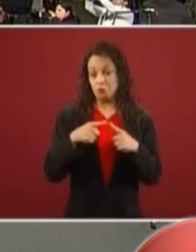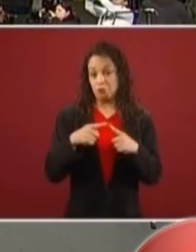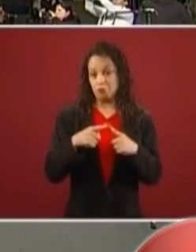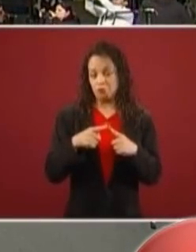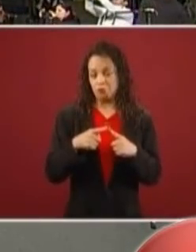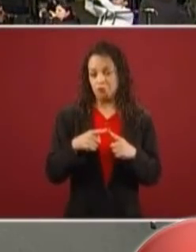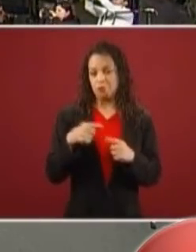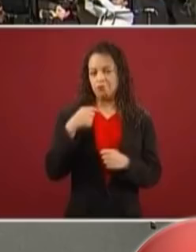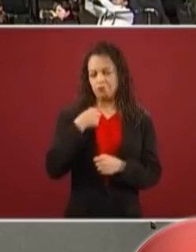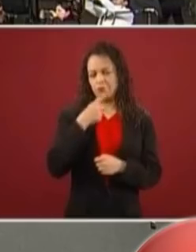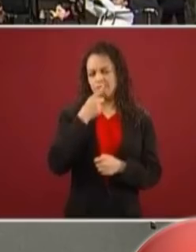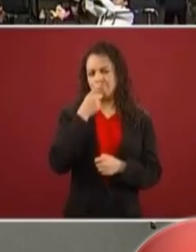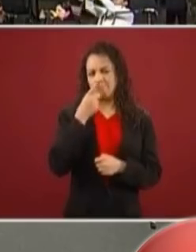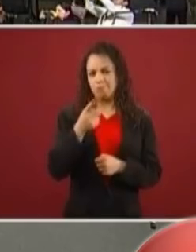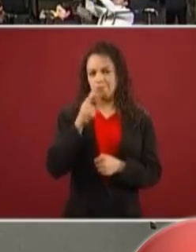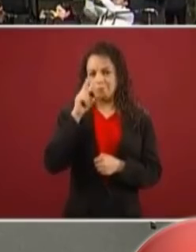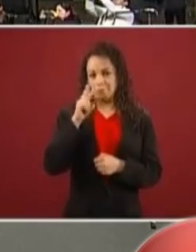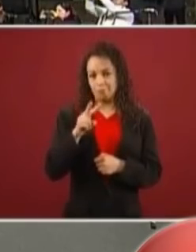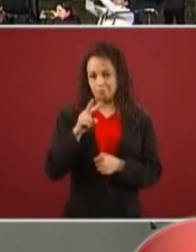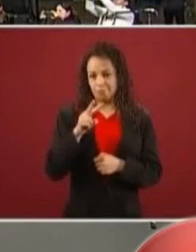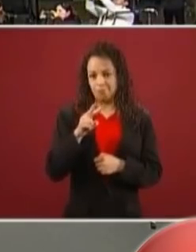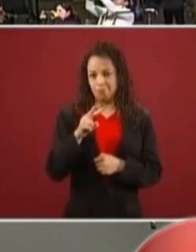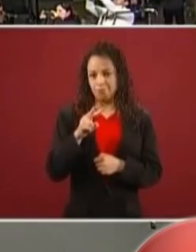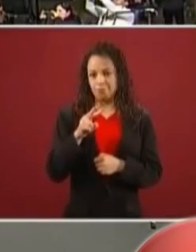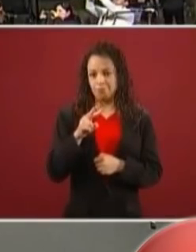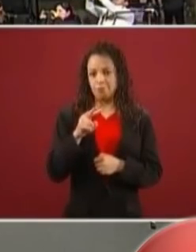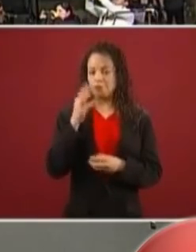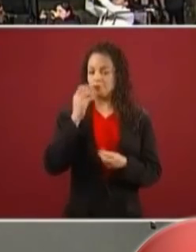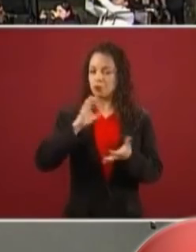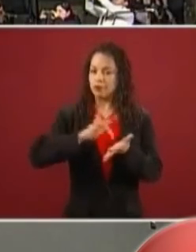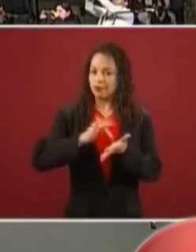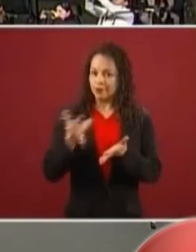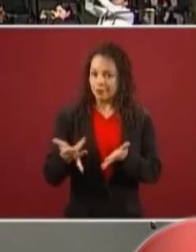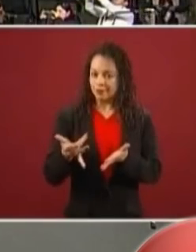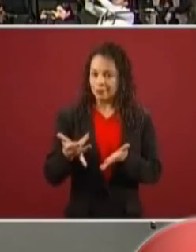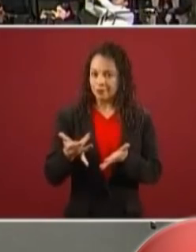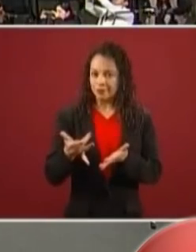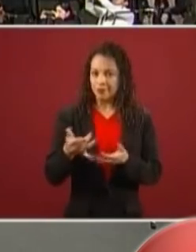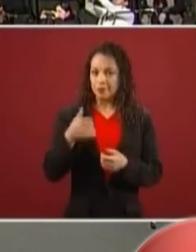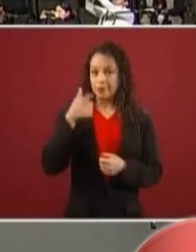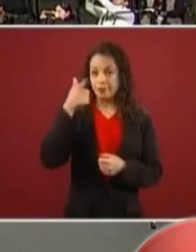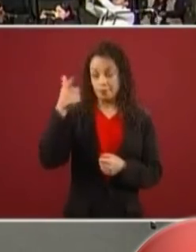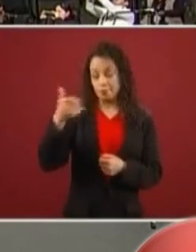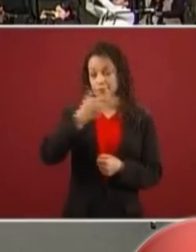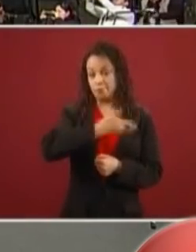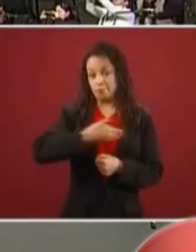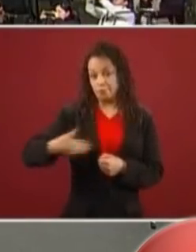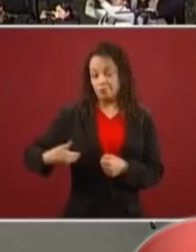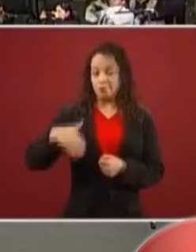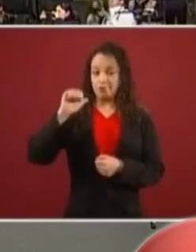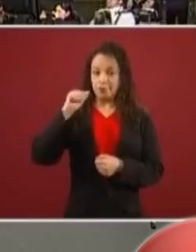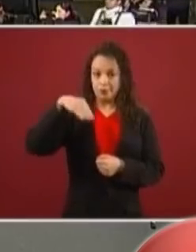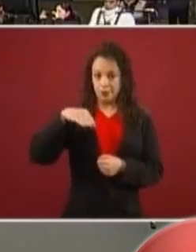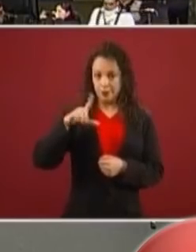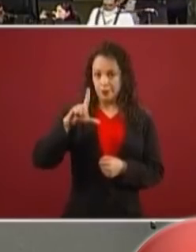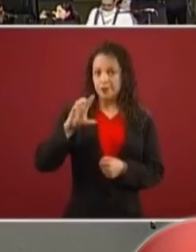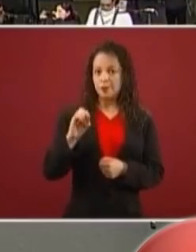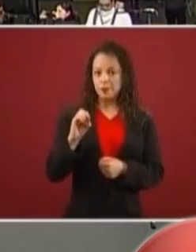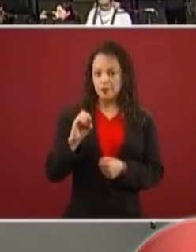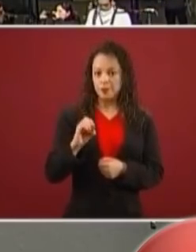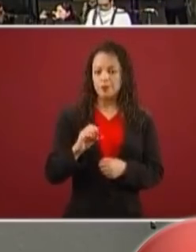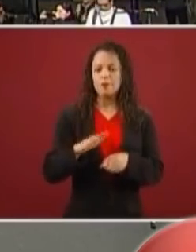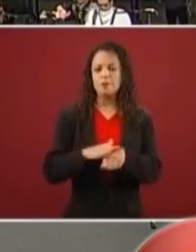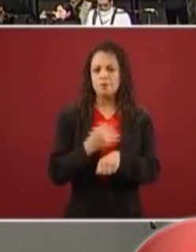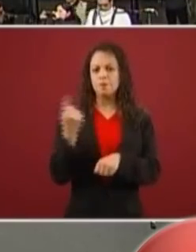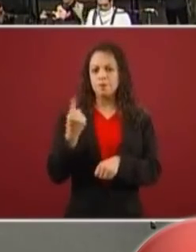expresar mi reconocimiento y agradecimiento al señor presidente Andrés Manuel López Obrador